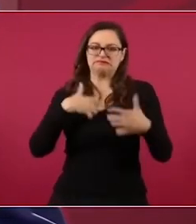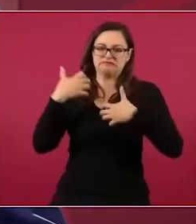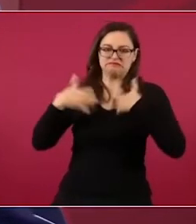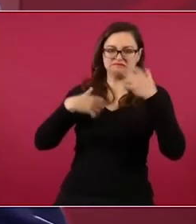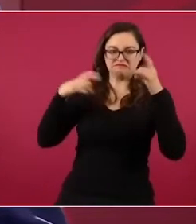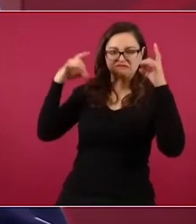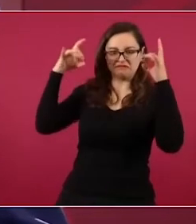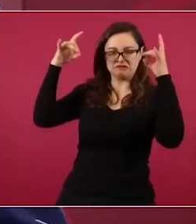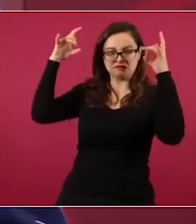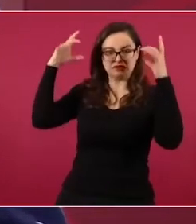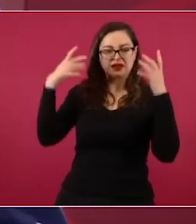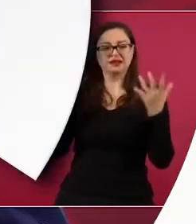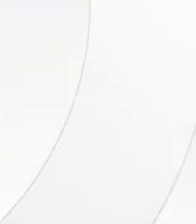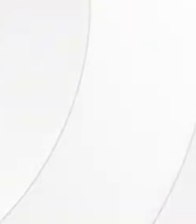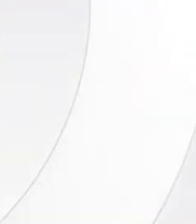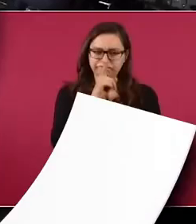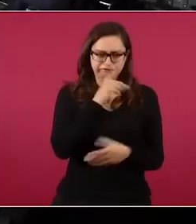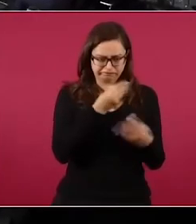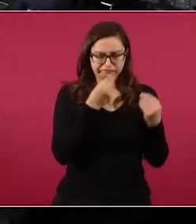al benemérito.